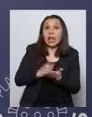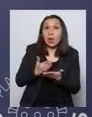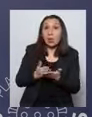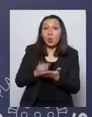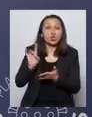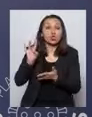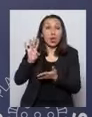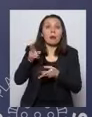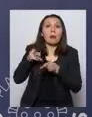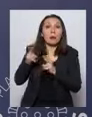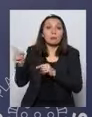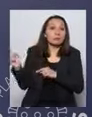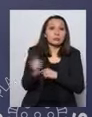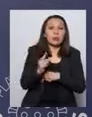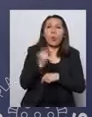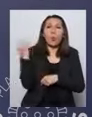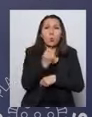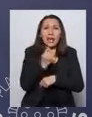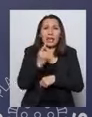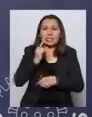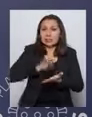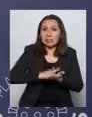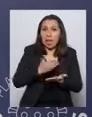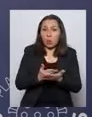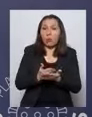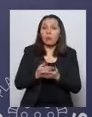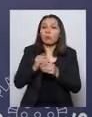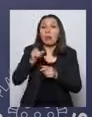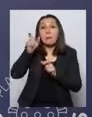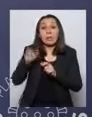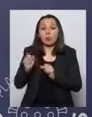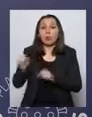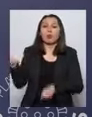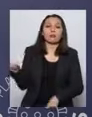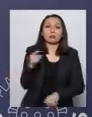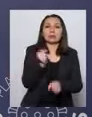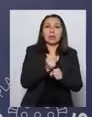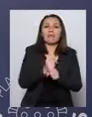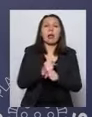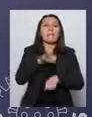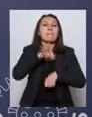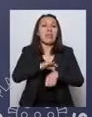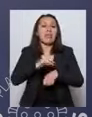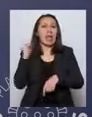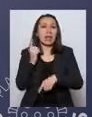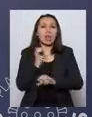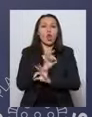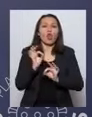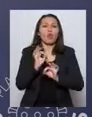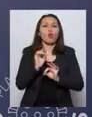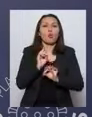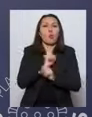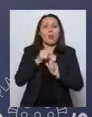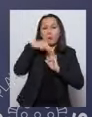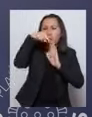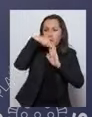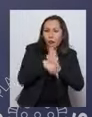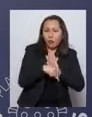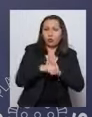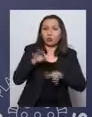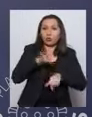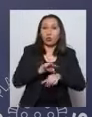sólo compro digamos certificar que la persona puede ejercer como médico general no como especialista para